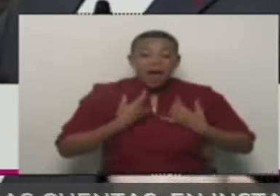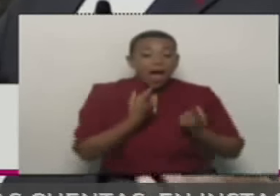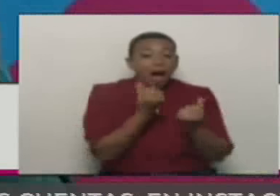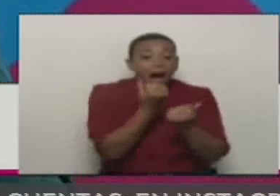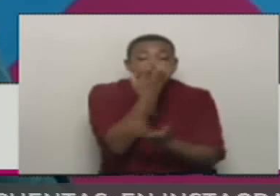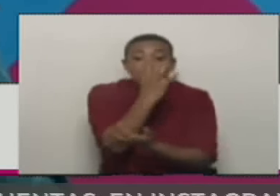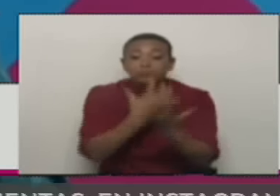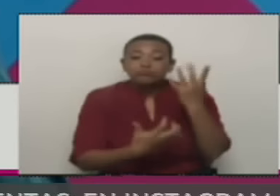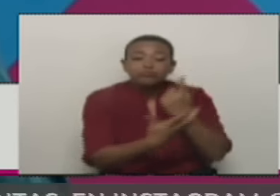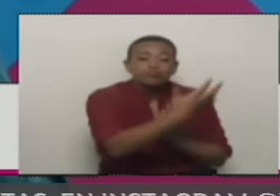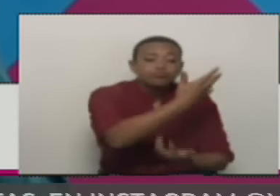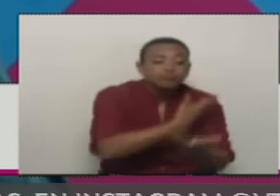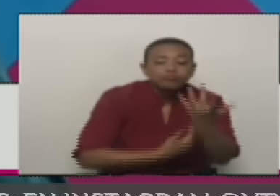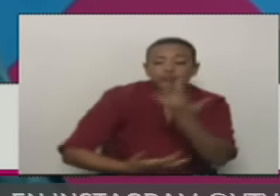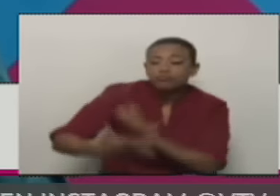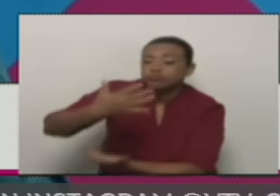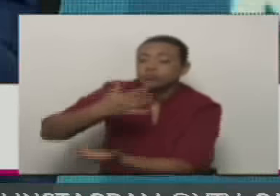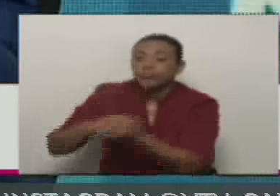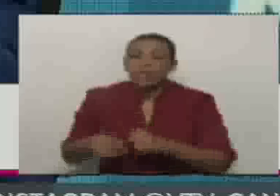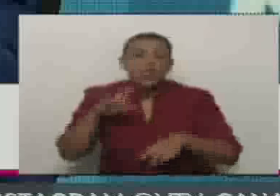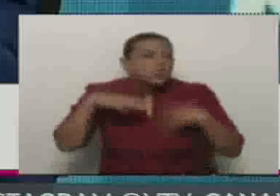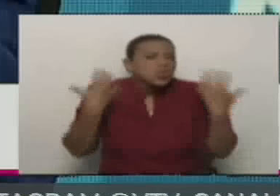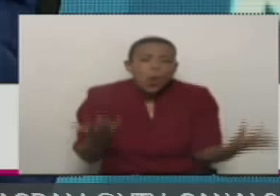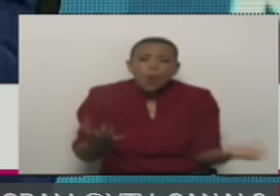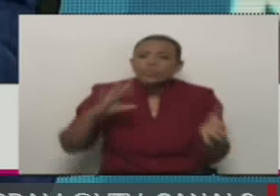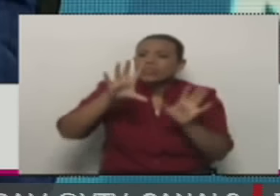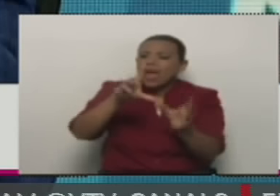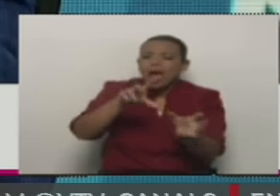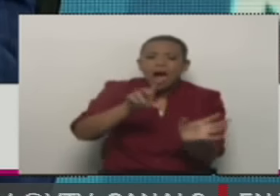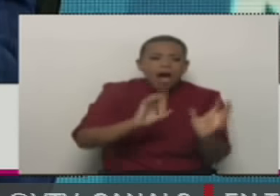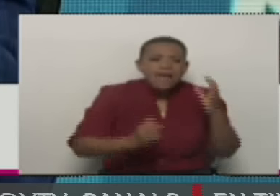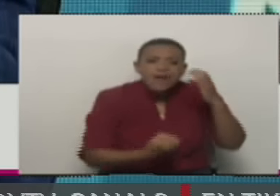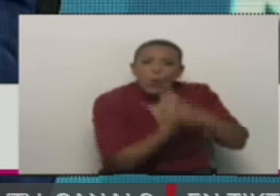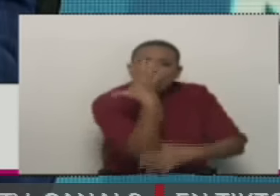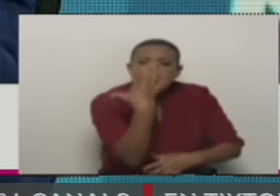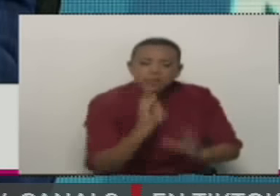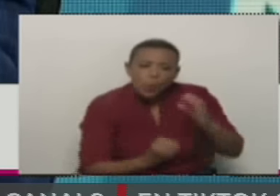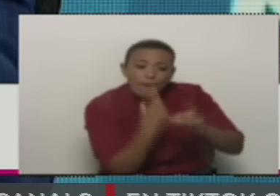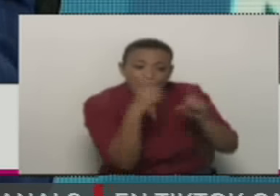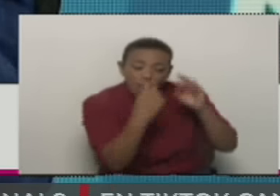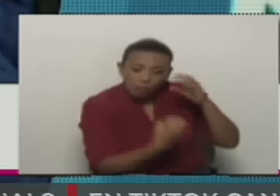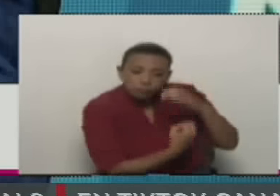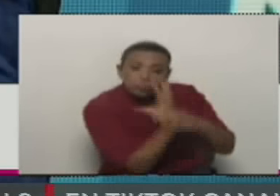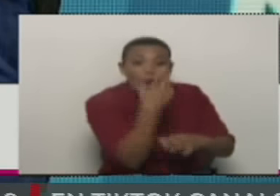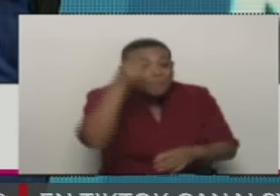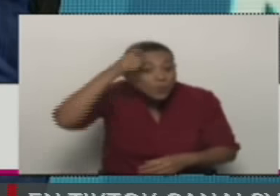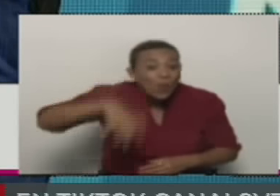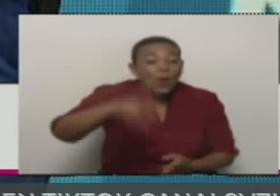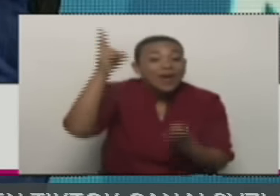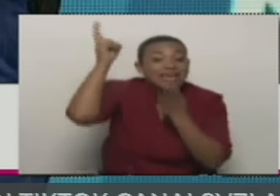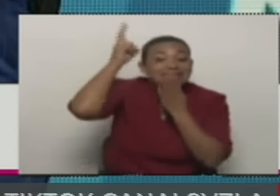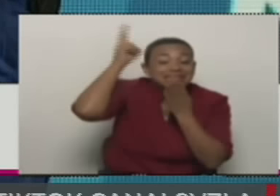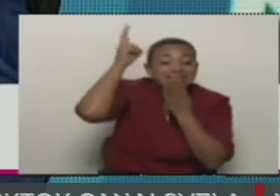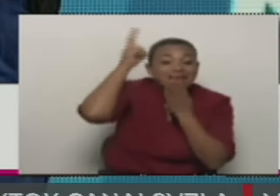agroecológico. ¿Y de dónde viene el concepto de conuco, compañero? De los pueblos